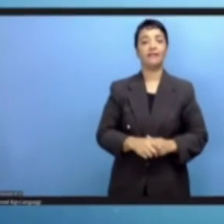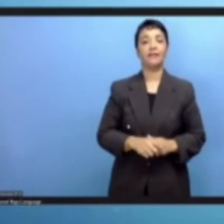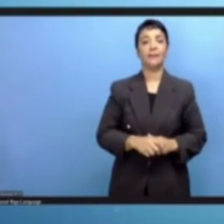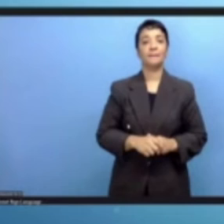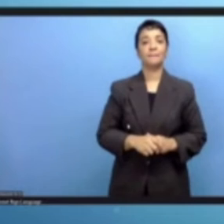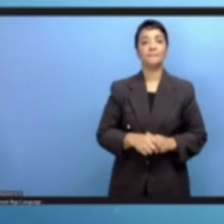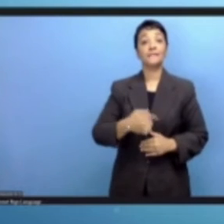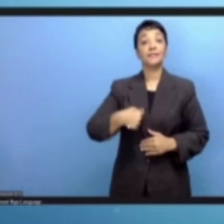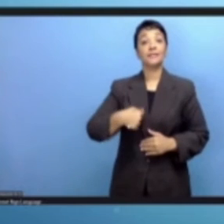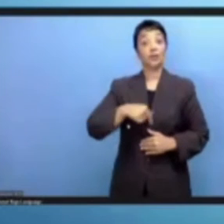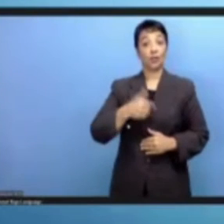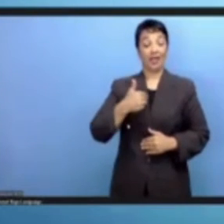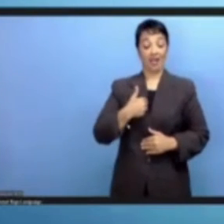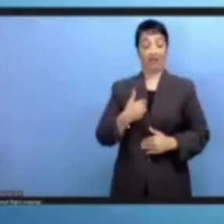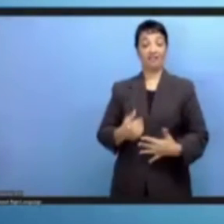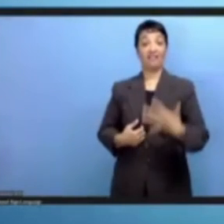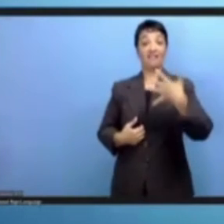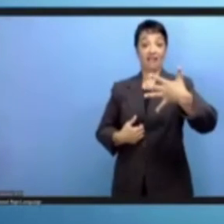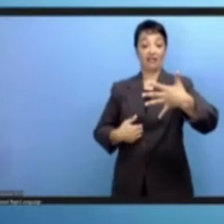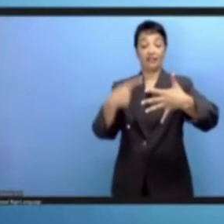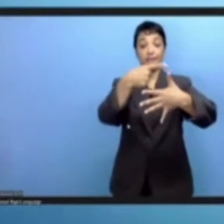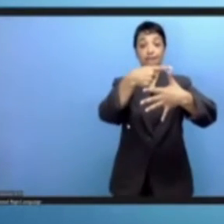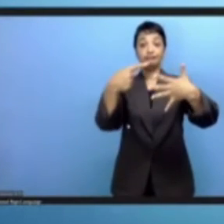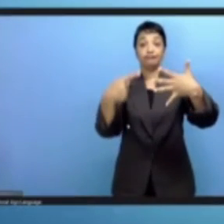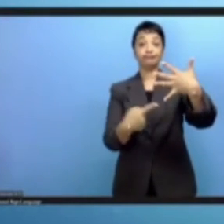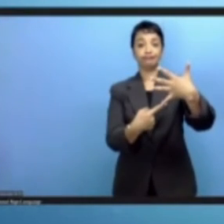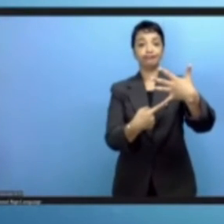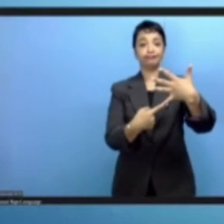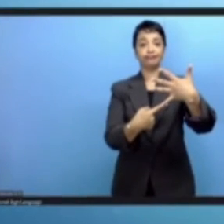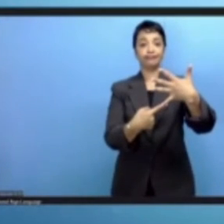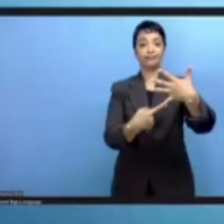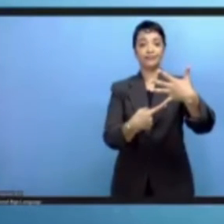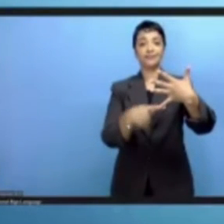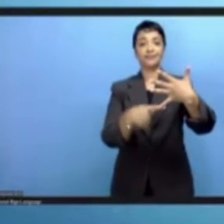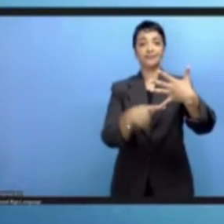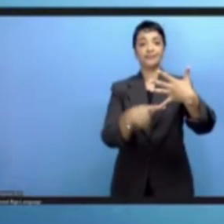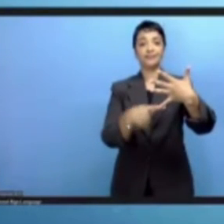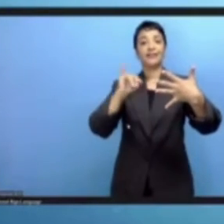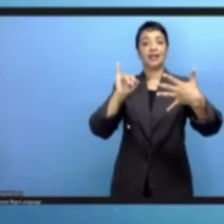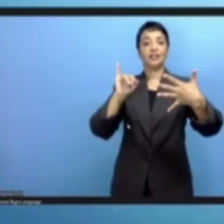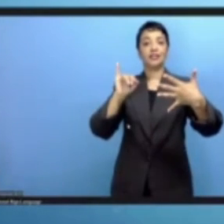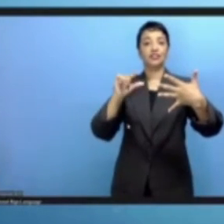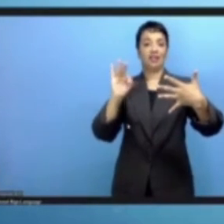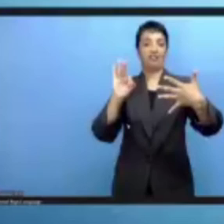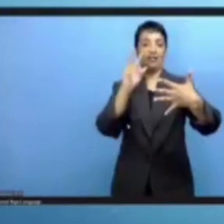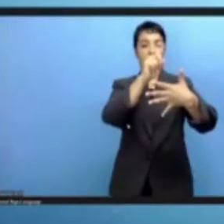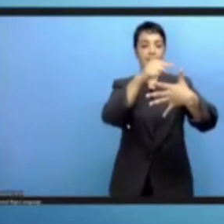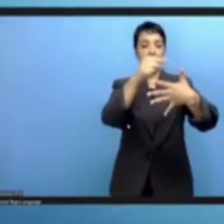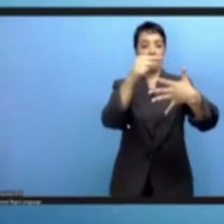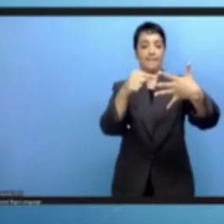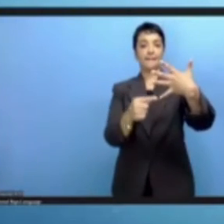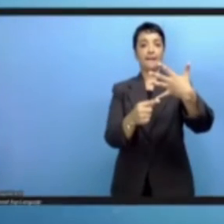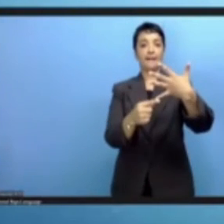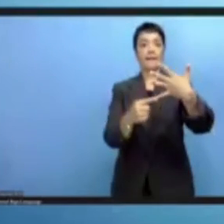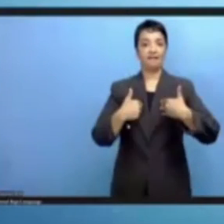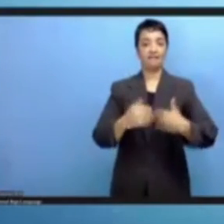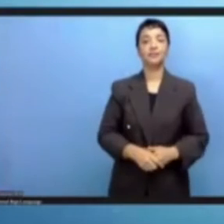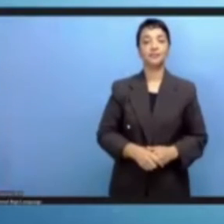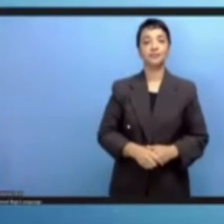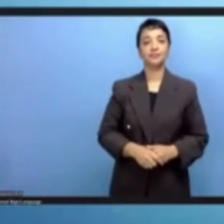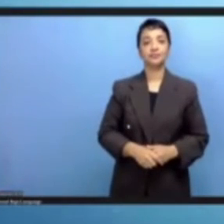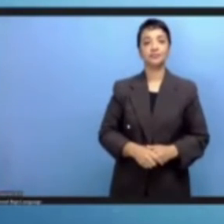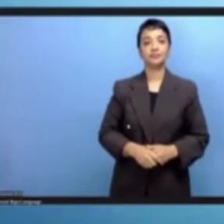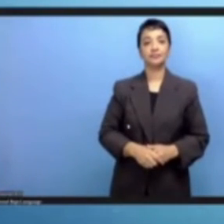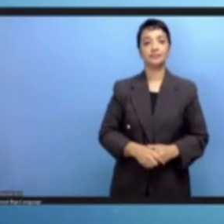en la transformación digital están marcados por hitos clave de Progreso en línea con los cinco